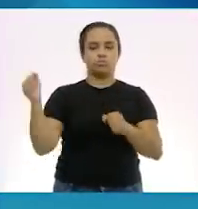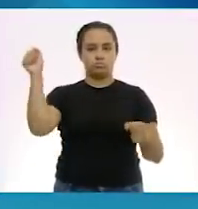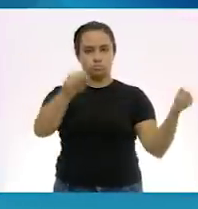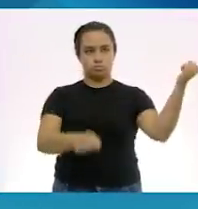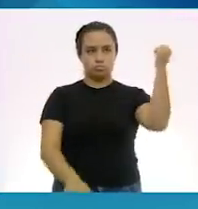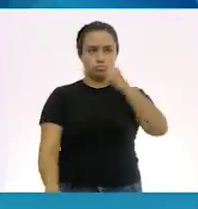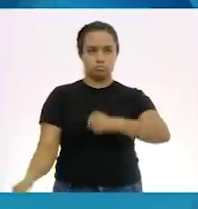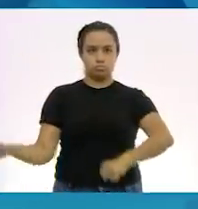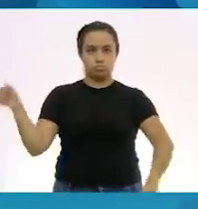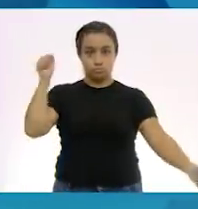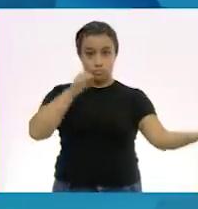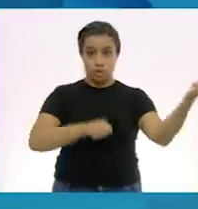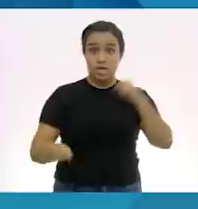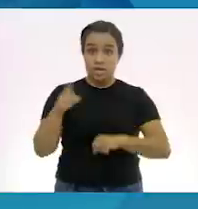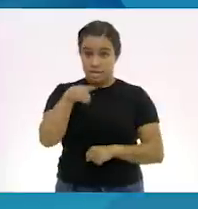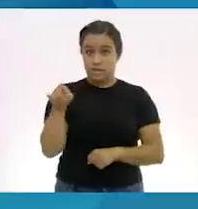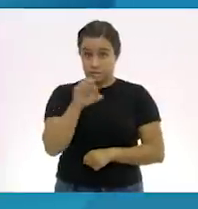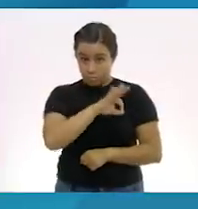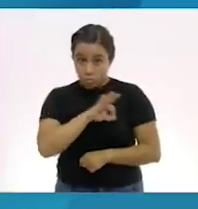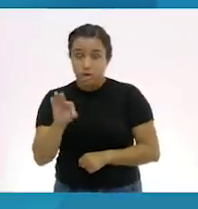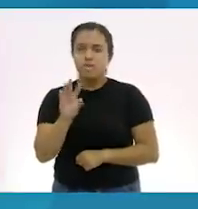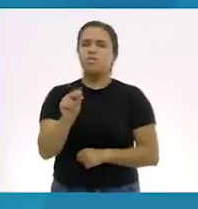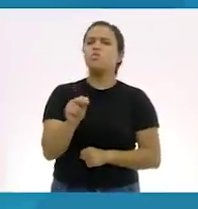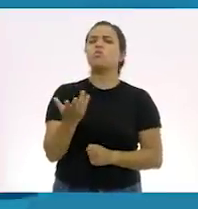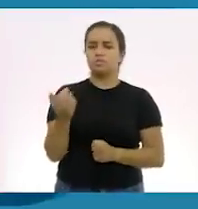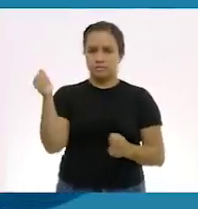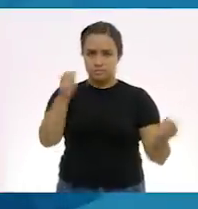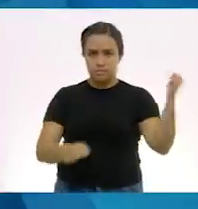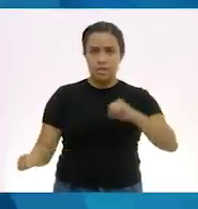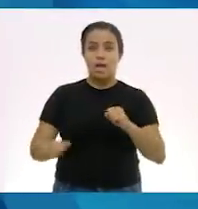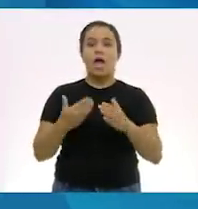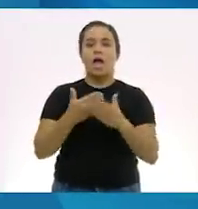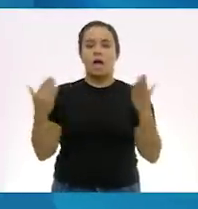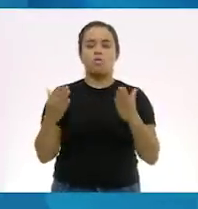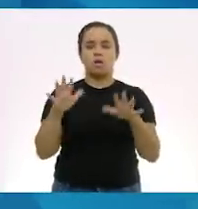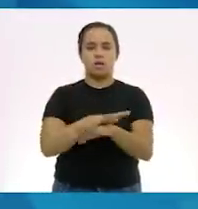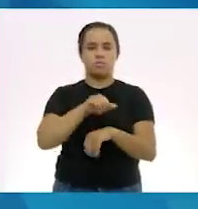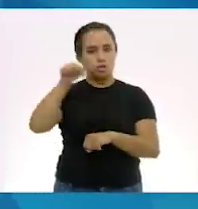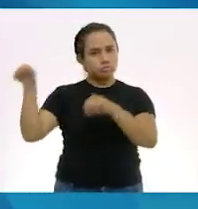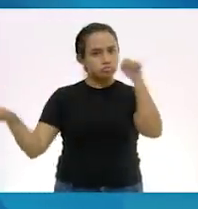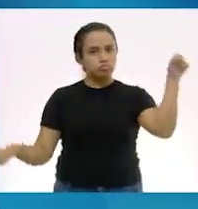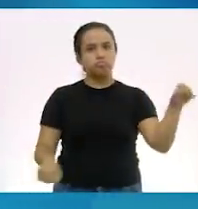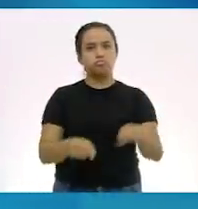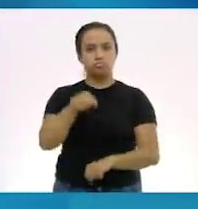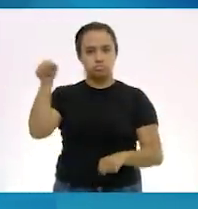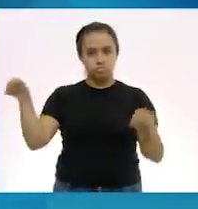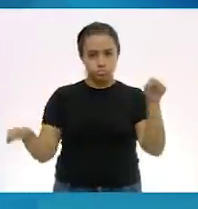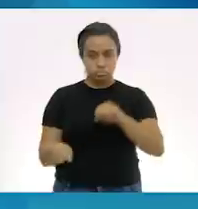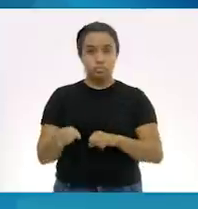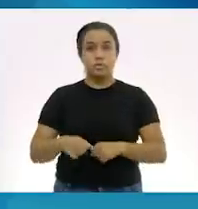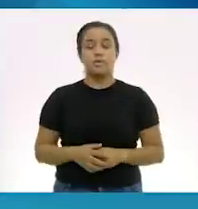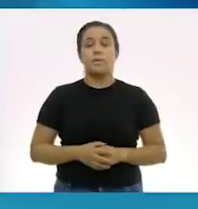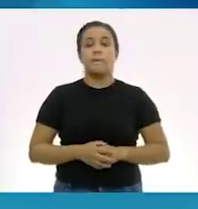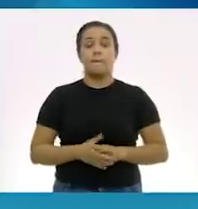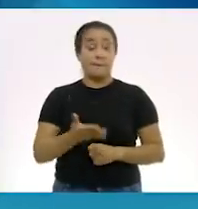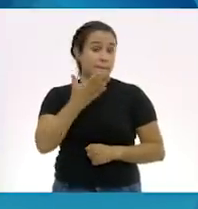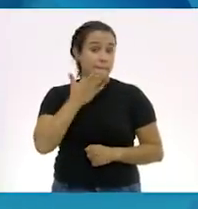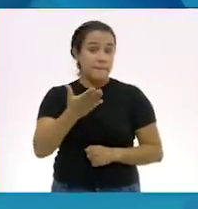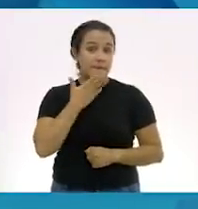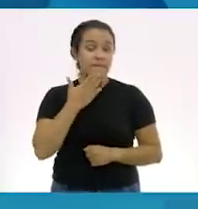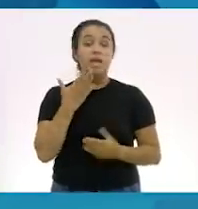los hacemos grandes. Ahora vamos a cambiar y vamos a hacer círculos con todo el brazo completo. Círculos